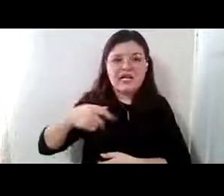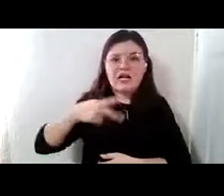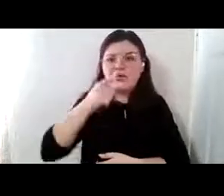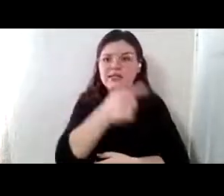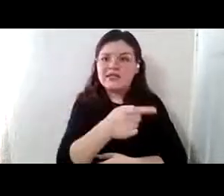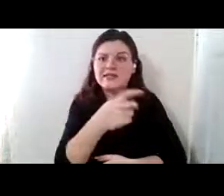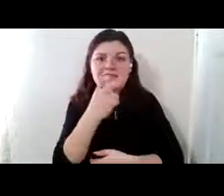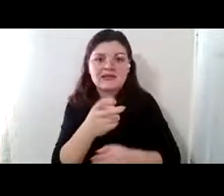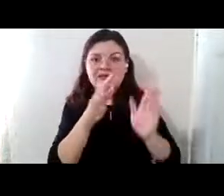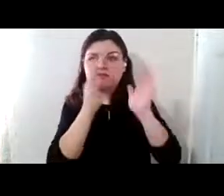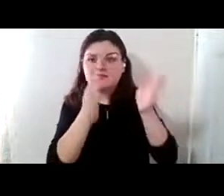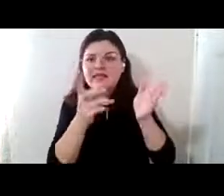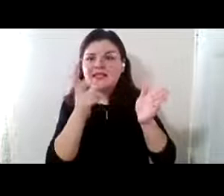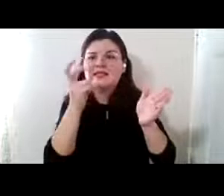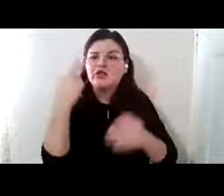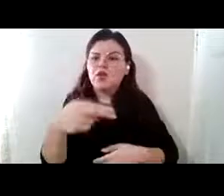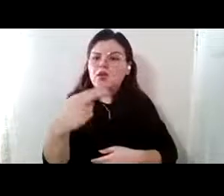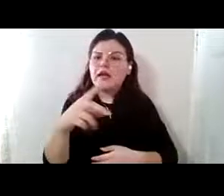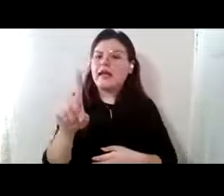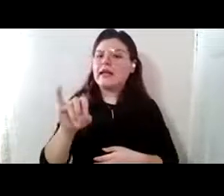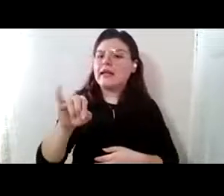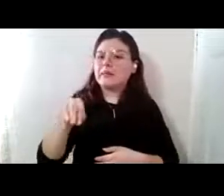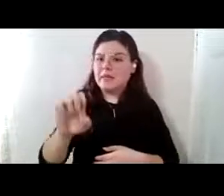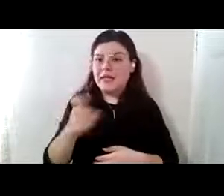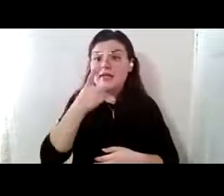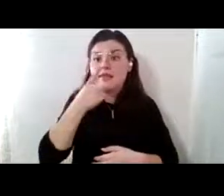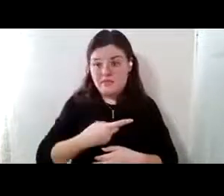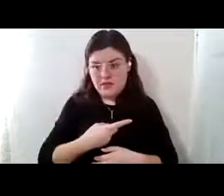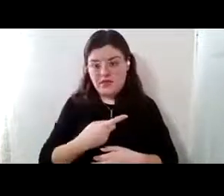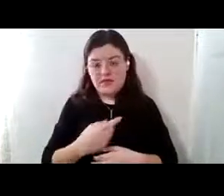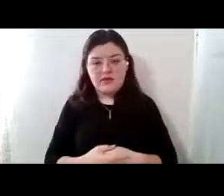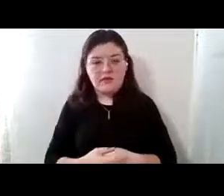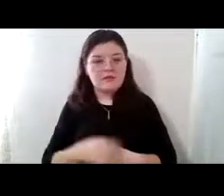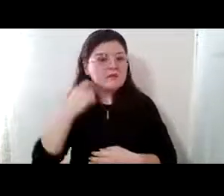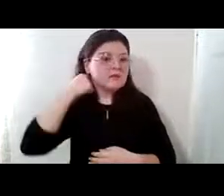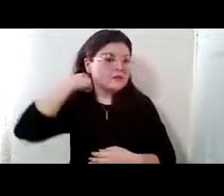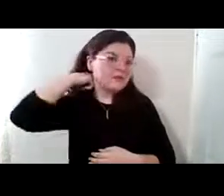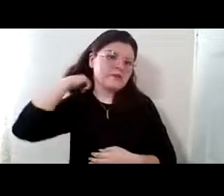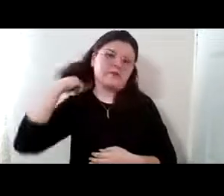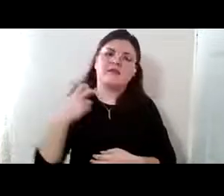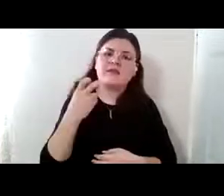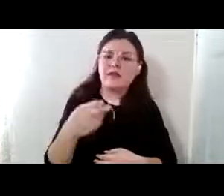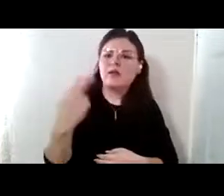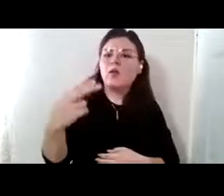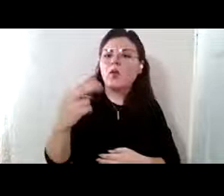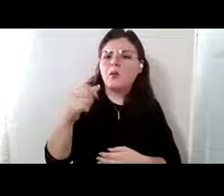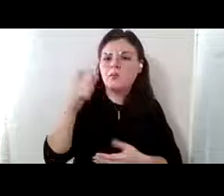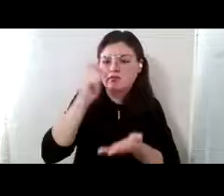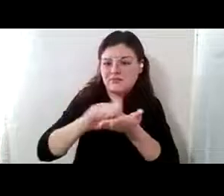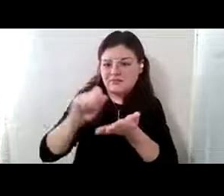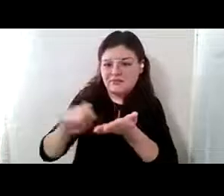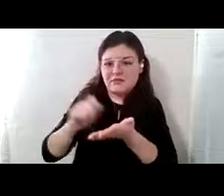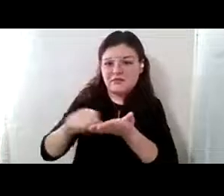DIME. No sé si alguien lo conocía. Les platico, este enfoque DIME está escrito por Aida Chambers. Él lo que